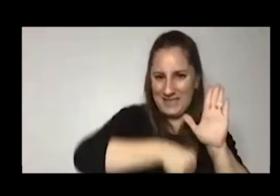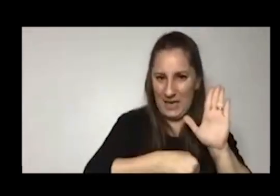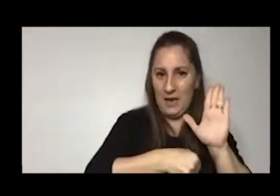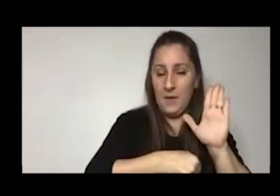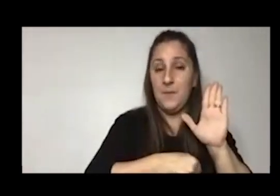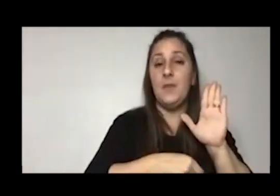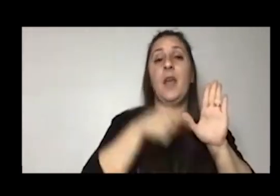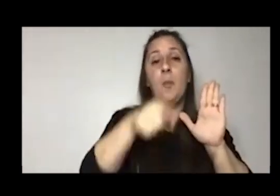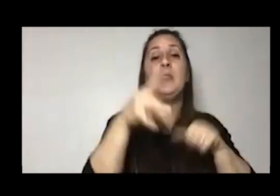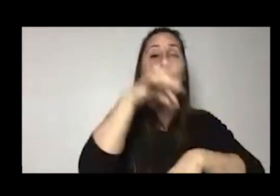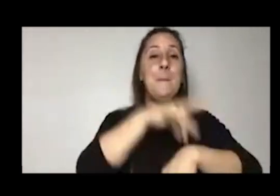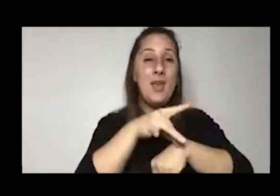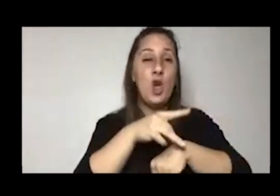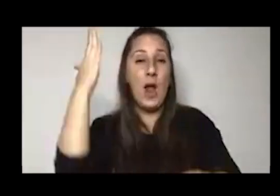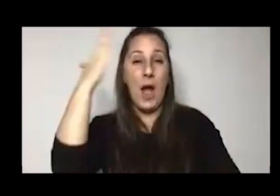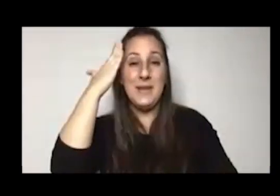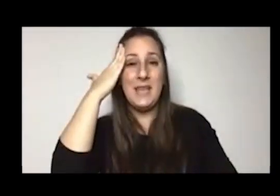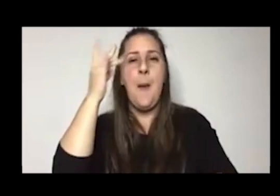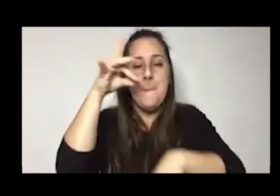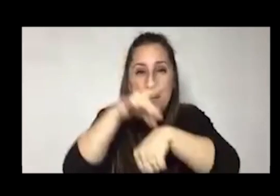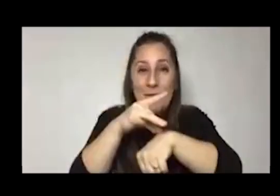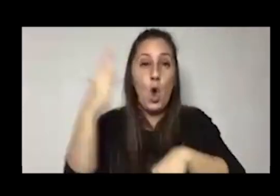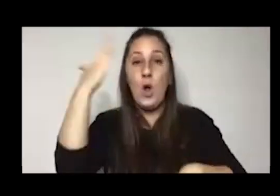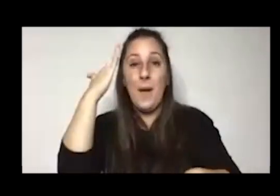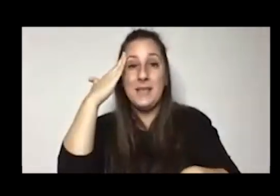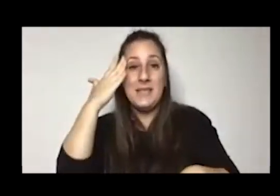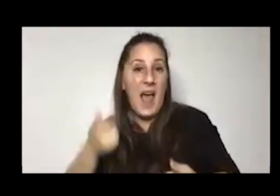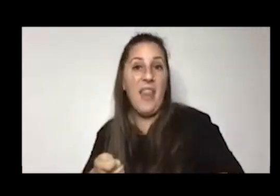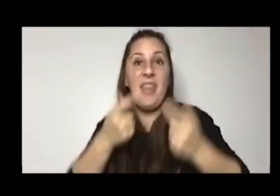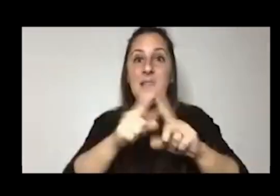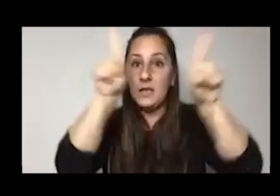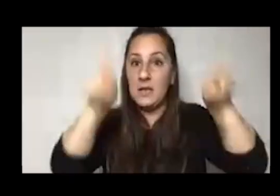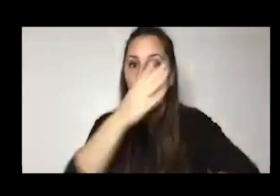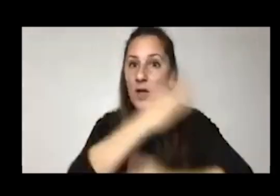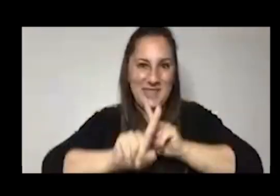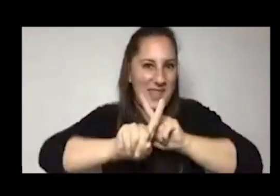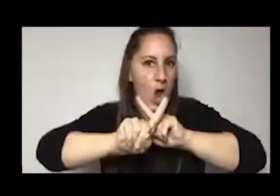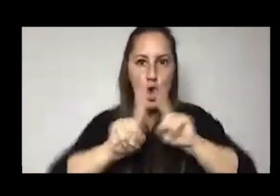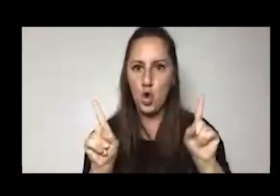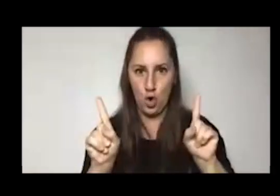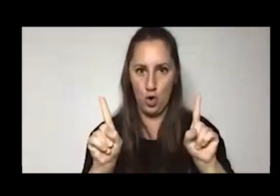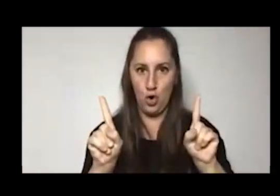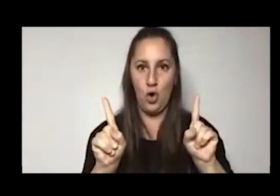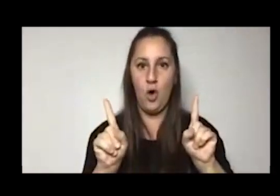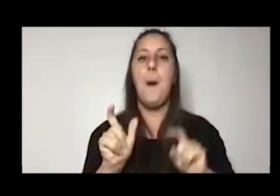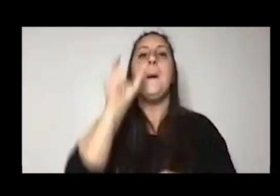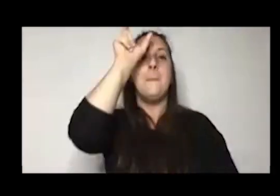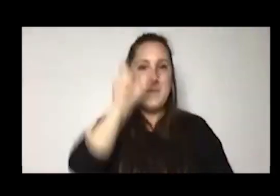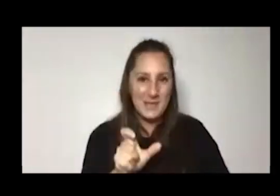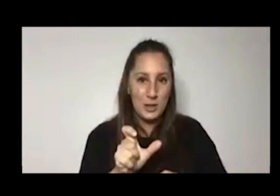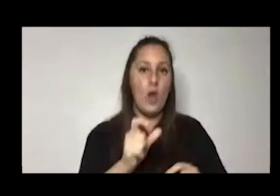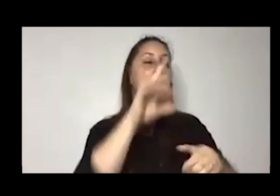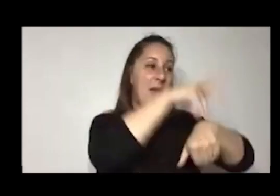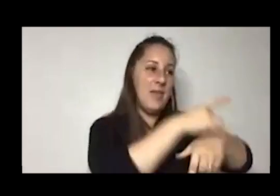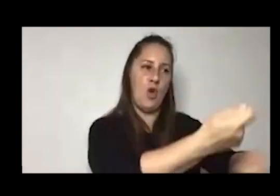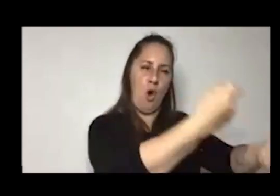de cabecera, no es el médico de cabecera el que da el certificado, sino que la persona presenta estos documentos o estos